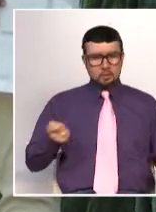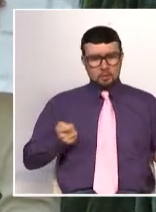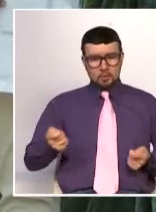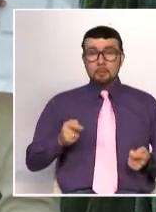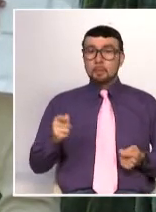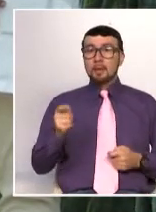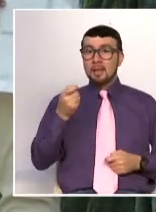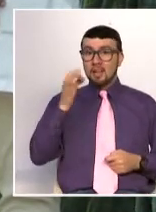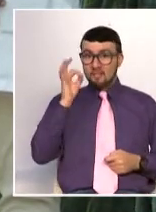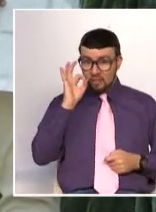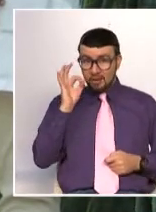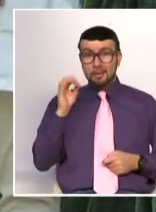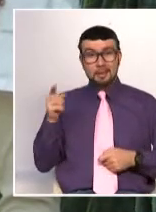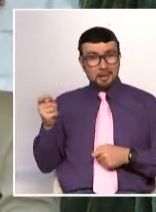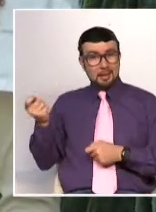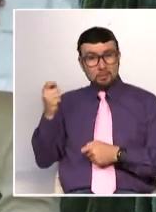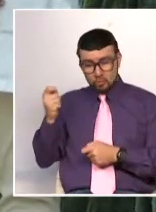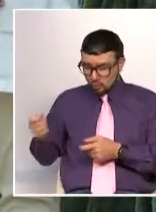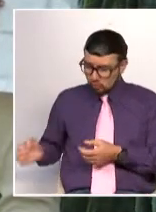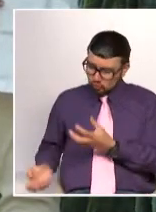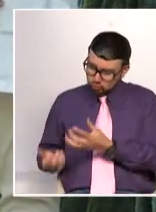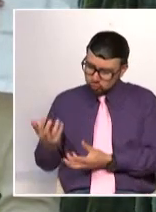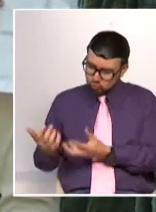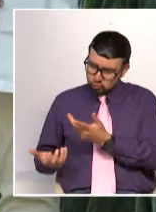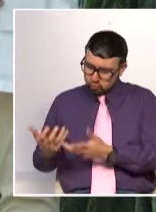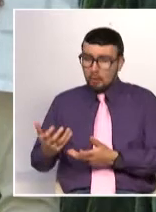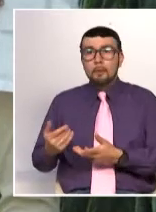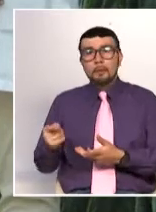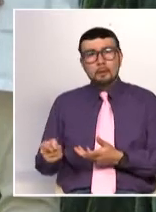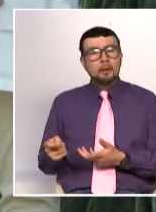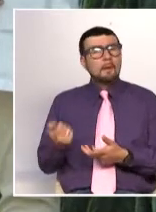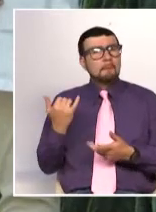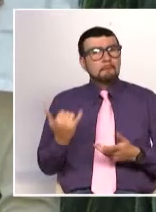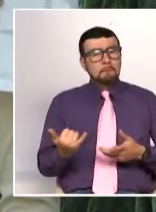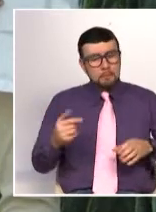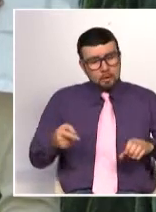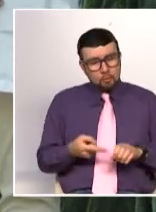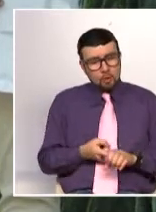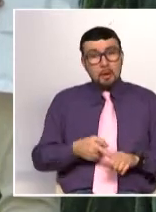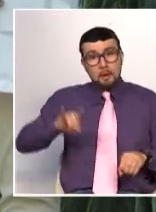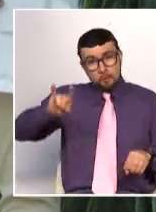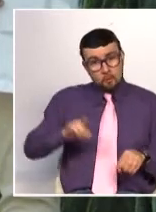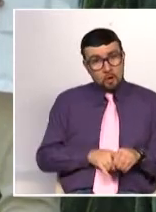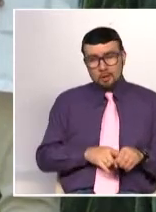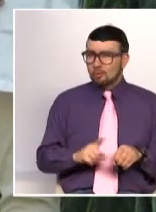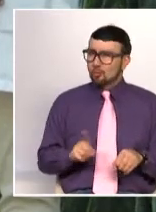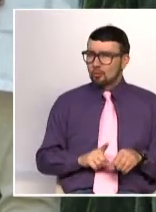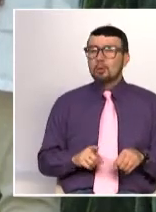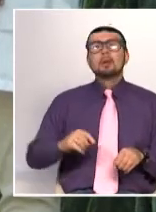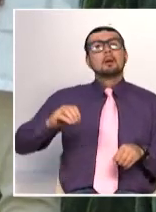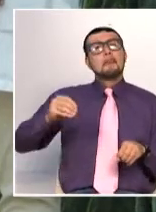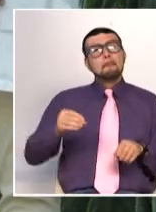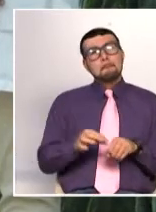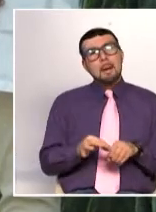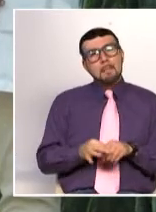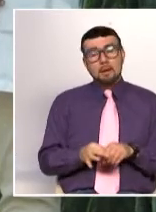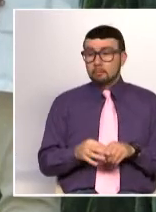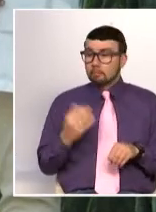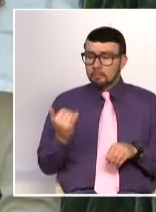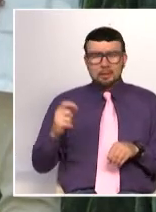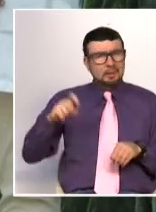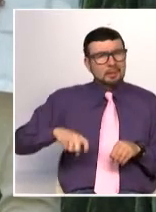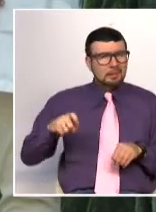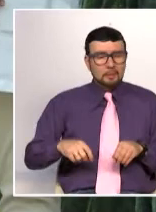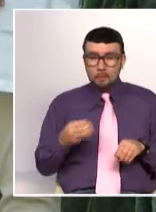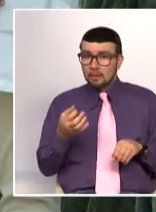orgánico recién hecho y se hace un implante de café no propiamente un enema sino un implante porque la cantidad que se necesita